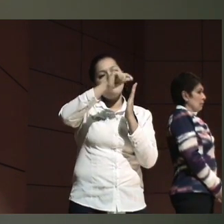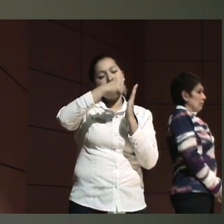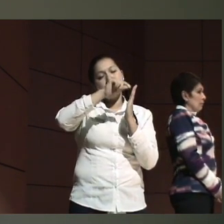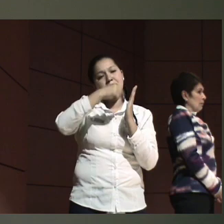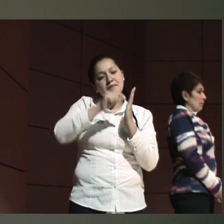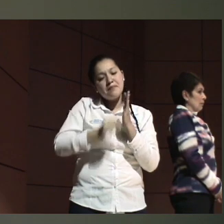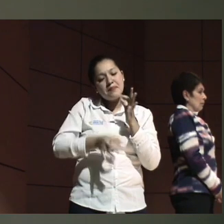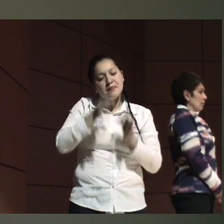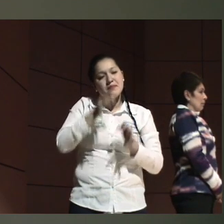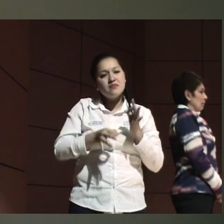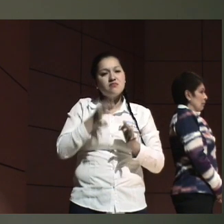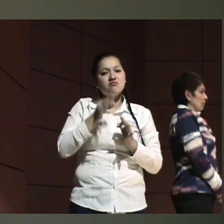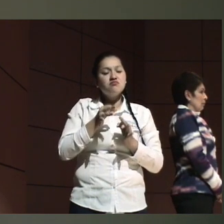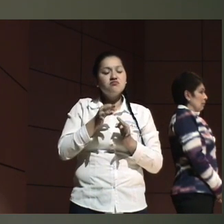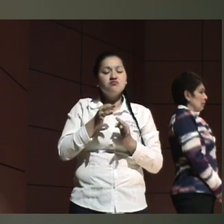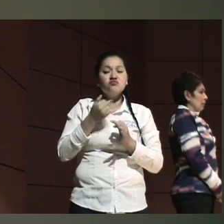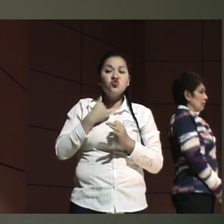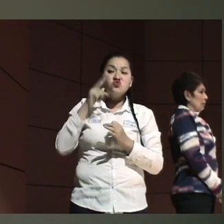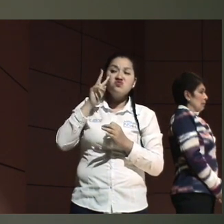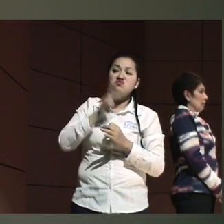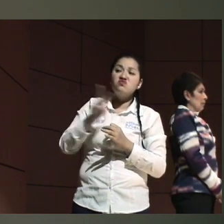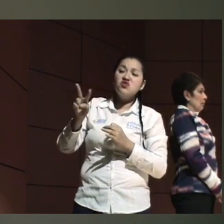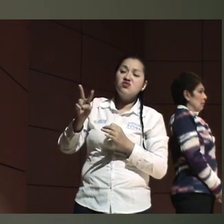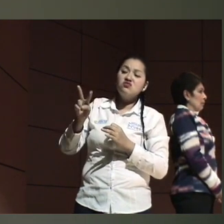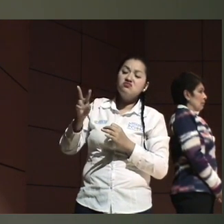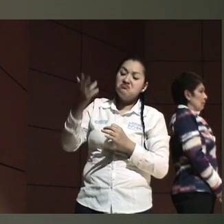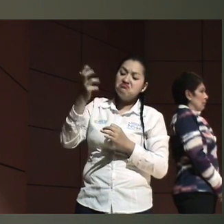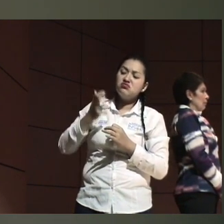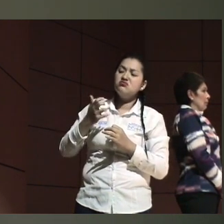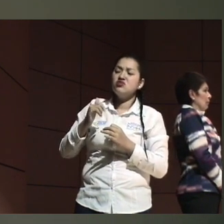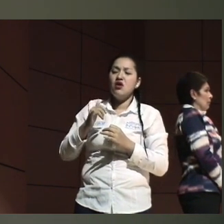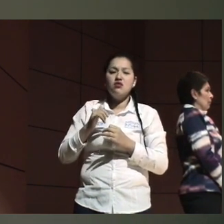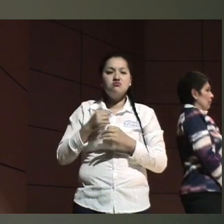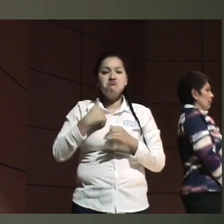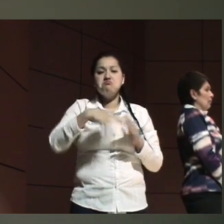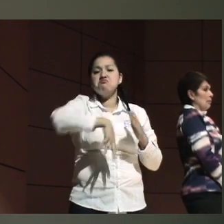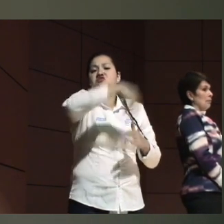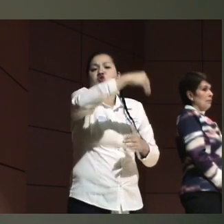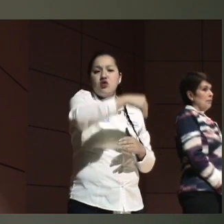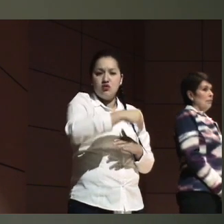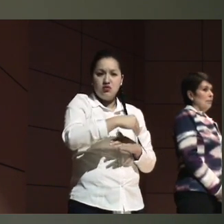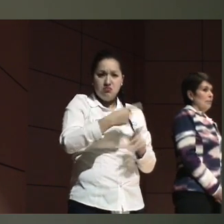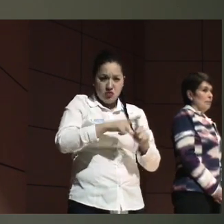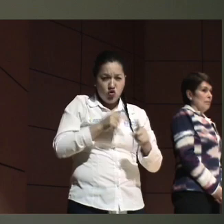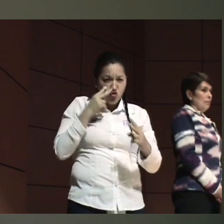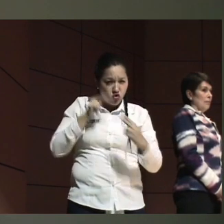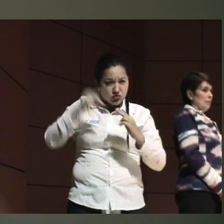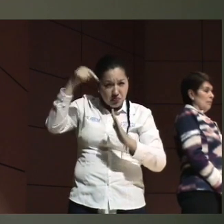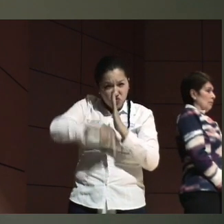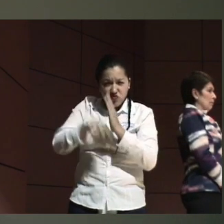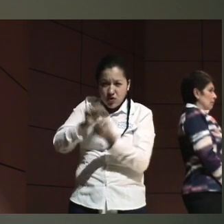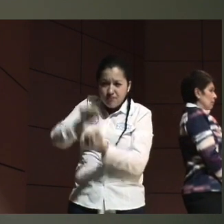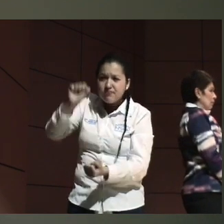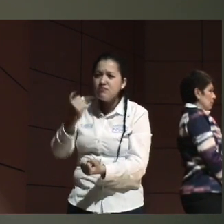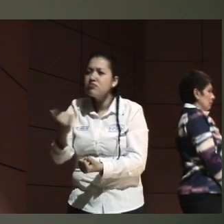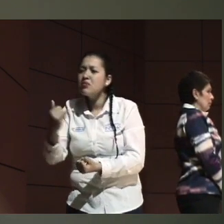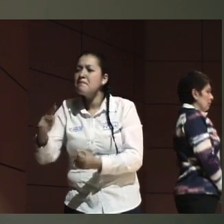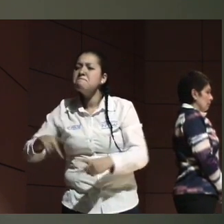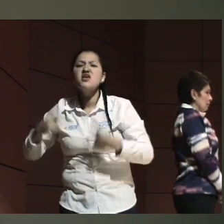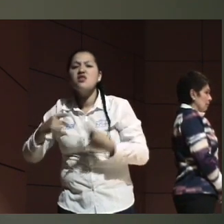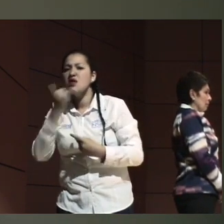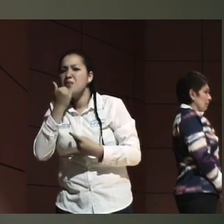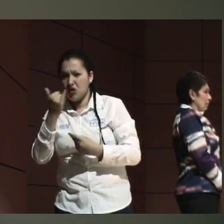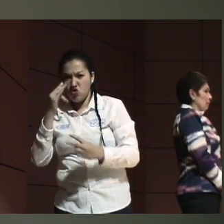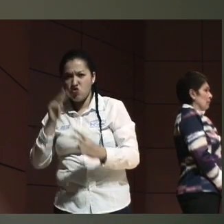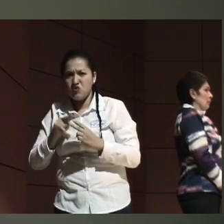y se va por la misma puerta por la que entró sin conocer más allá la vida o las condiciones del sujeto